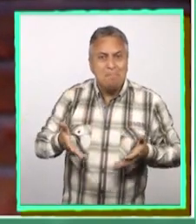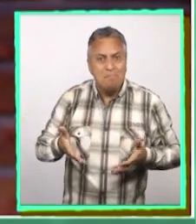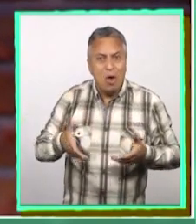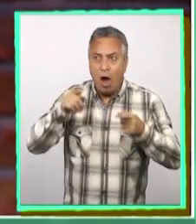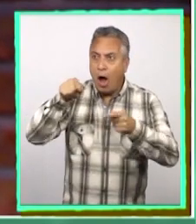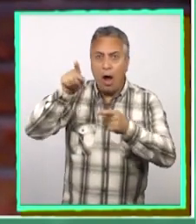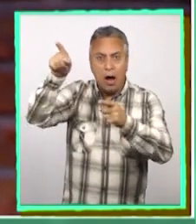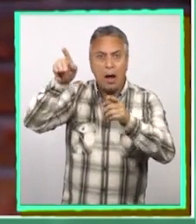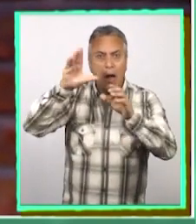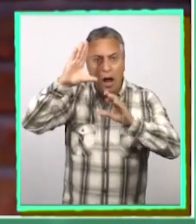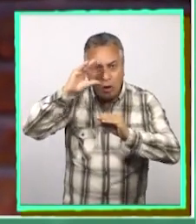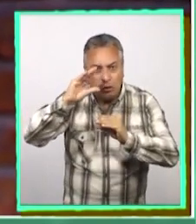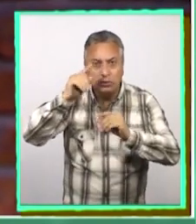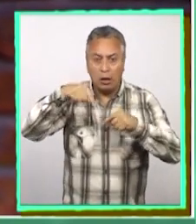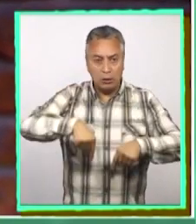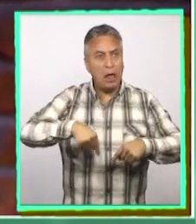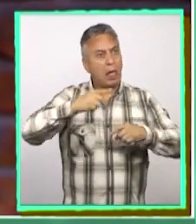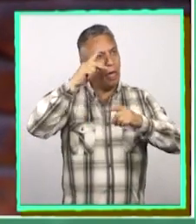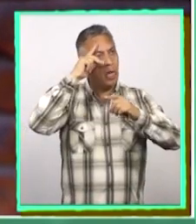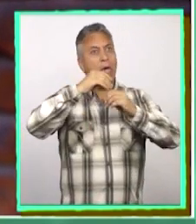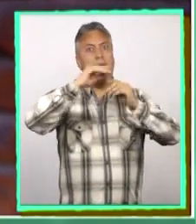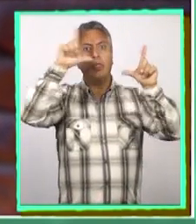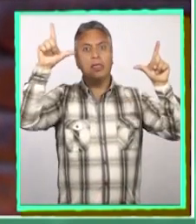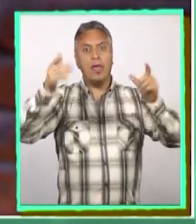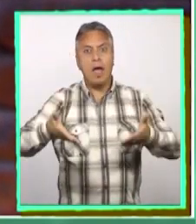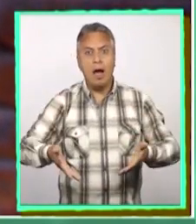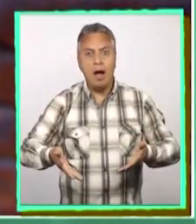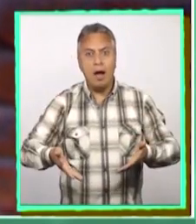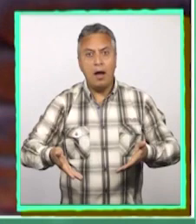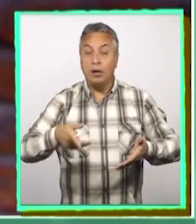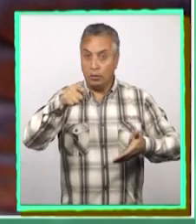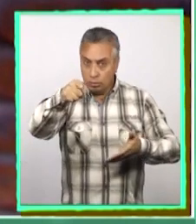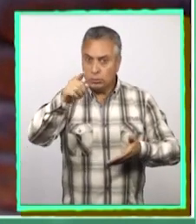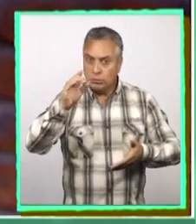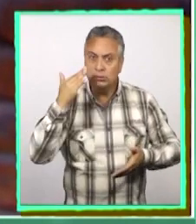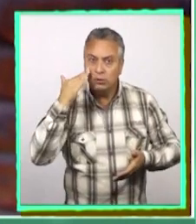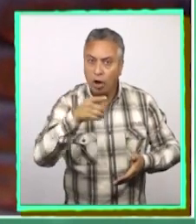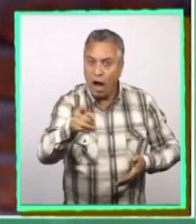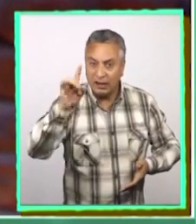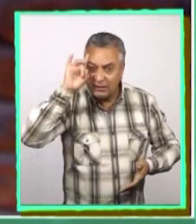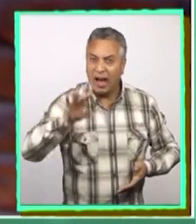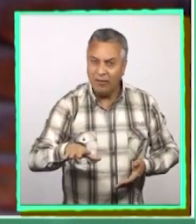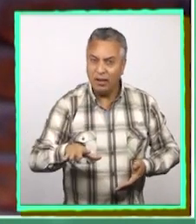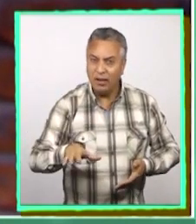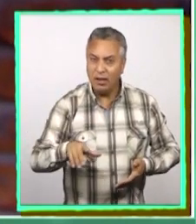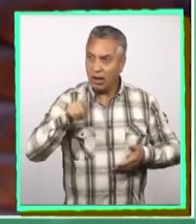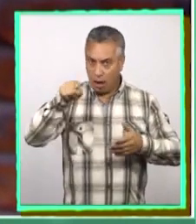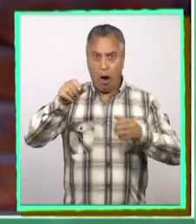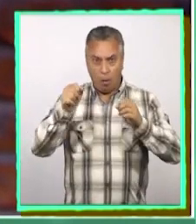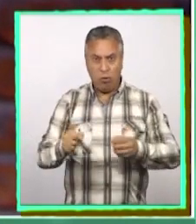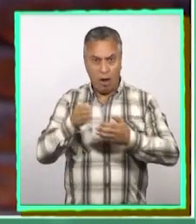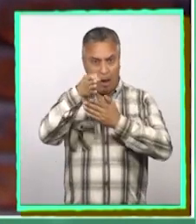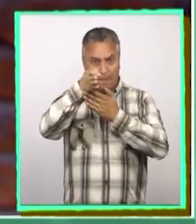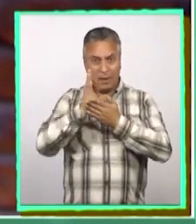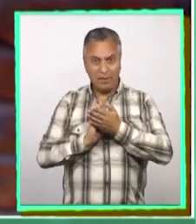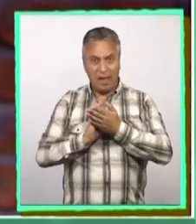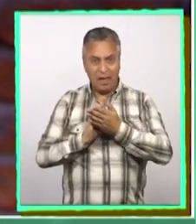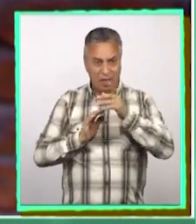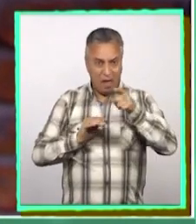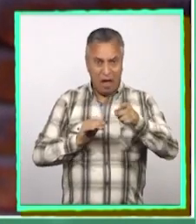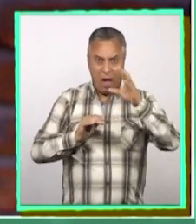noche y acá es de día? Niños, ¿ustedes sabían eso? ¿Que aquí puede ser de día y en otra parte del mundo de